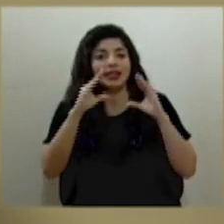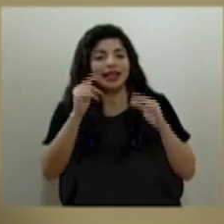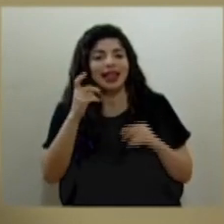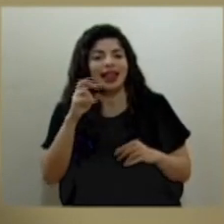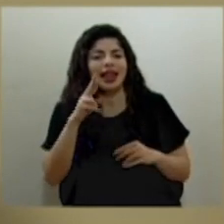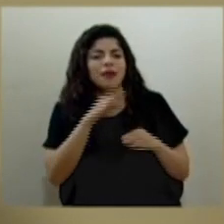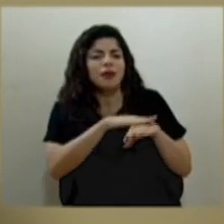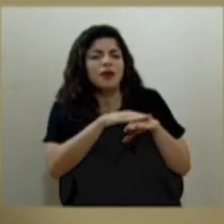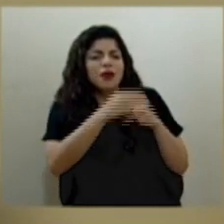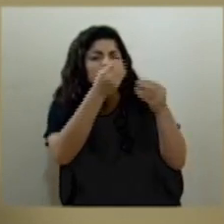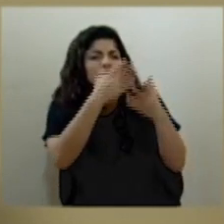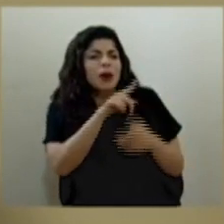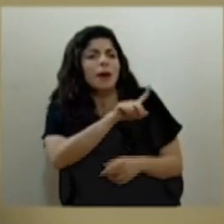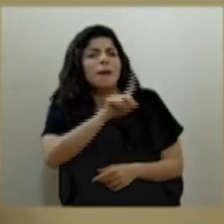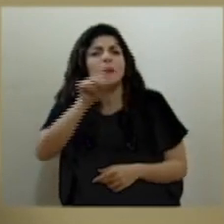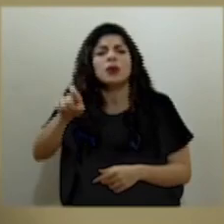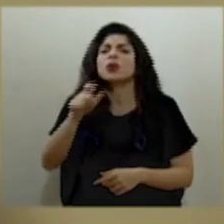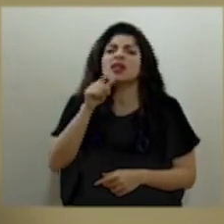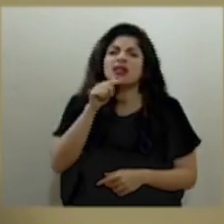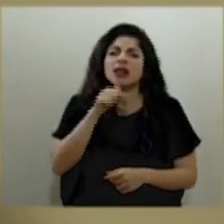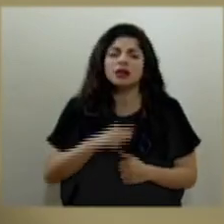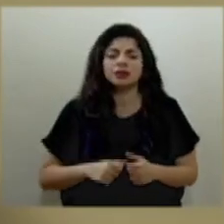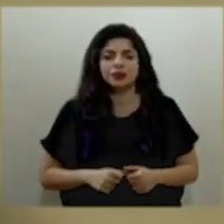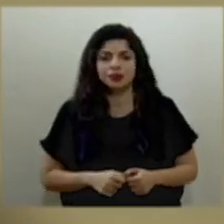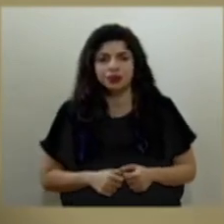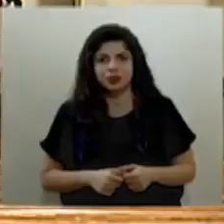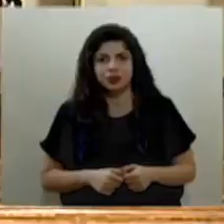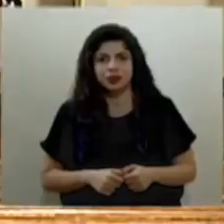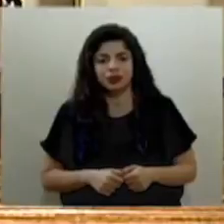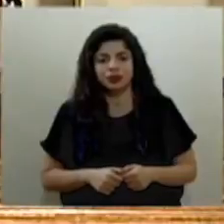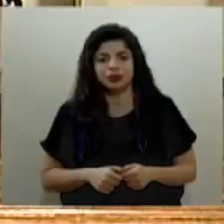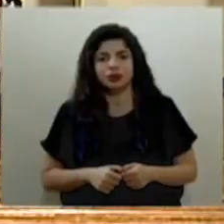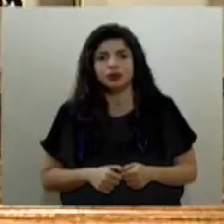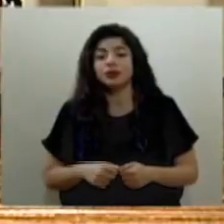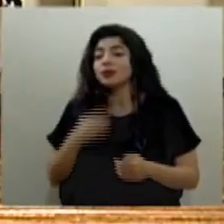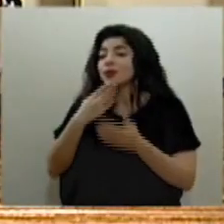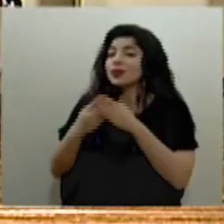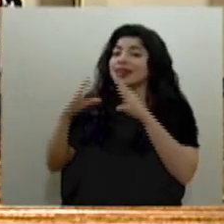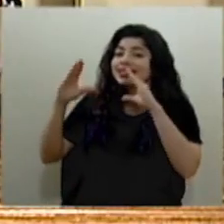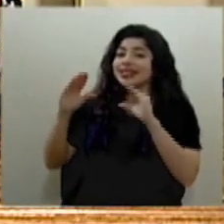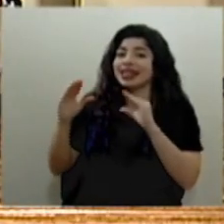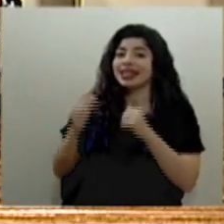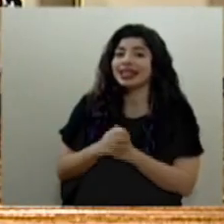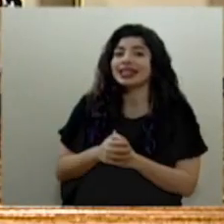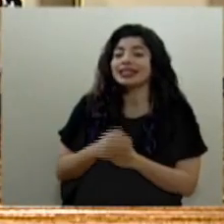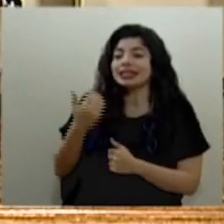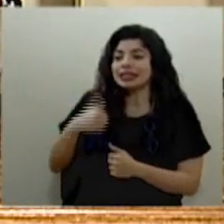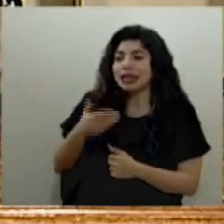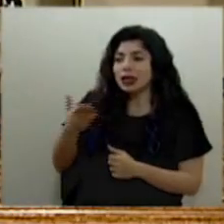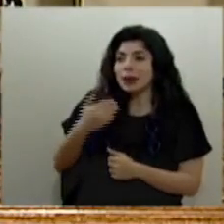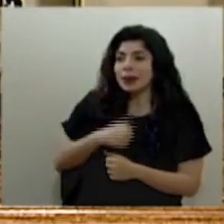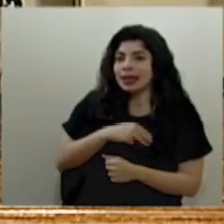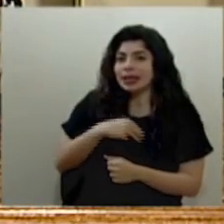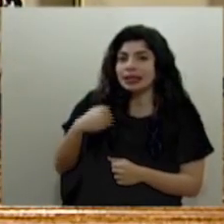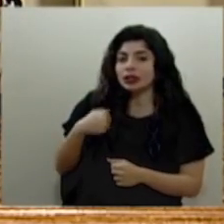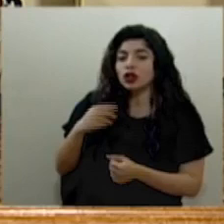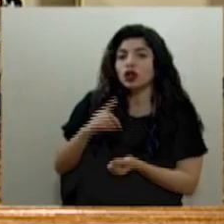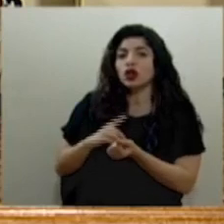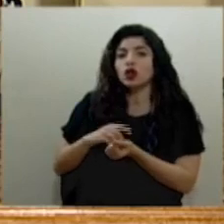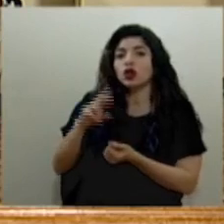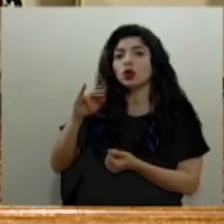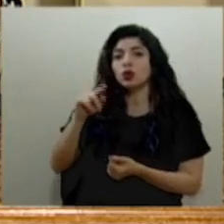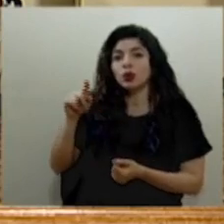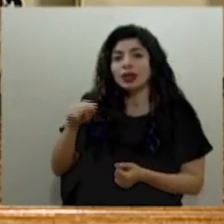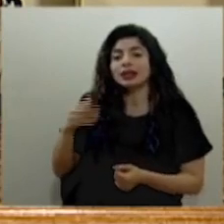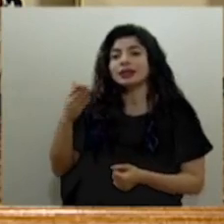favor, indicar a cuál jerarca estaría dirigida su consulta. Buenas tardes, señor ministro. Buenas tardes, doctor Ruiz. Buenas